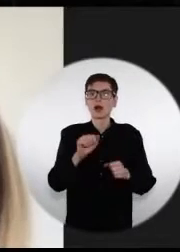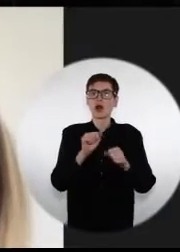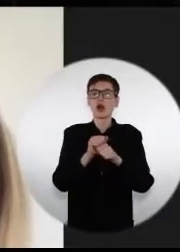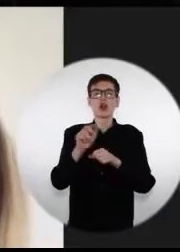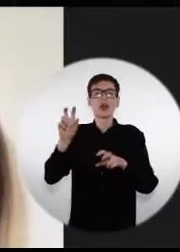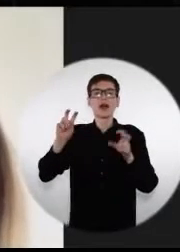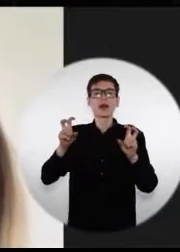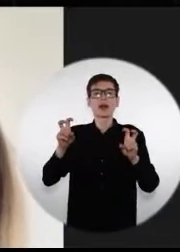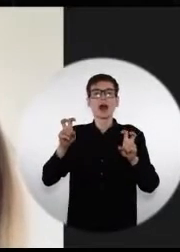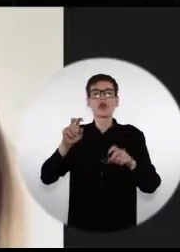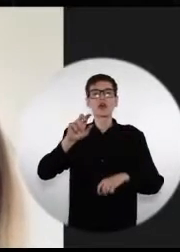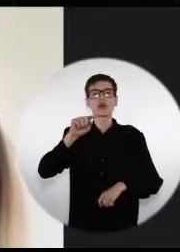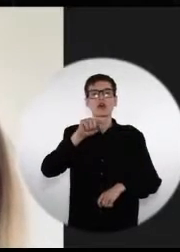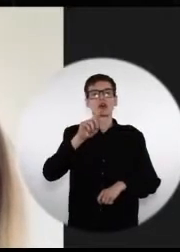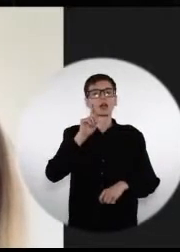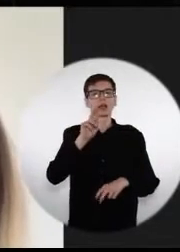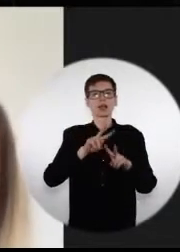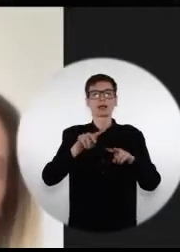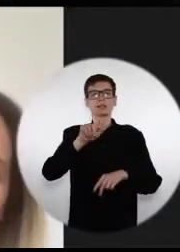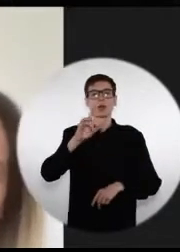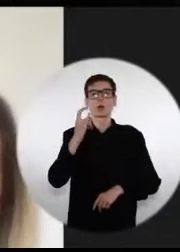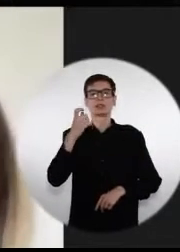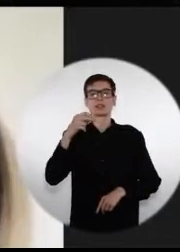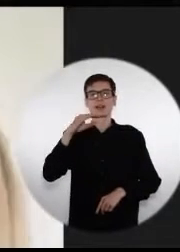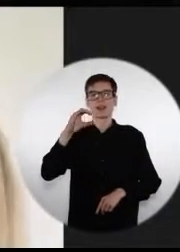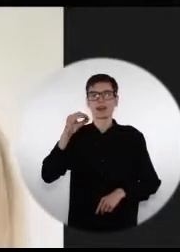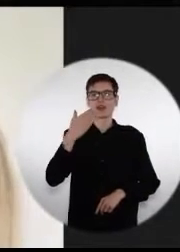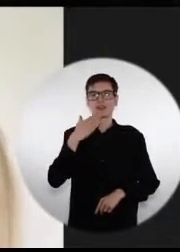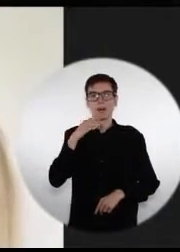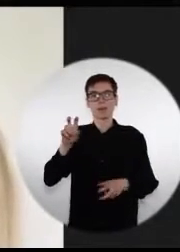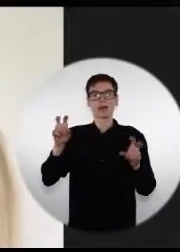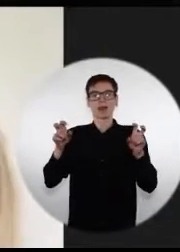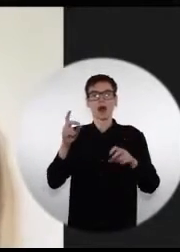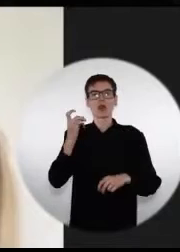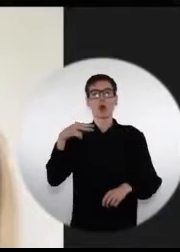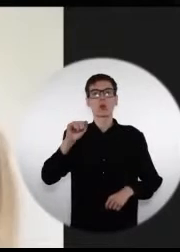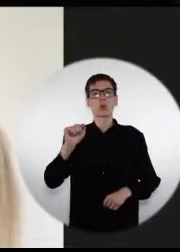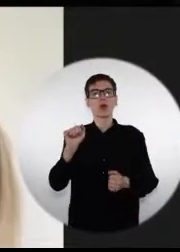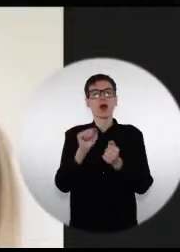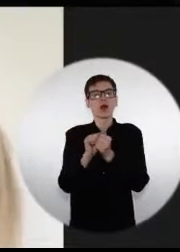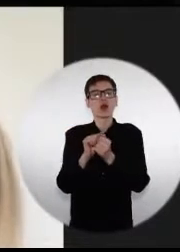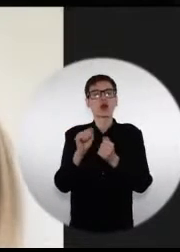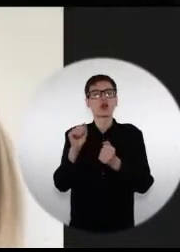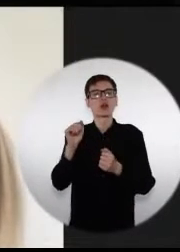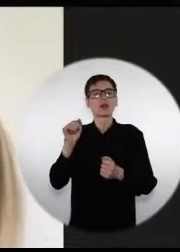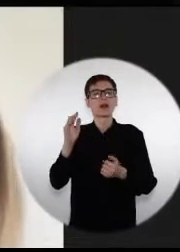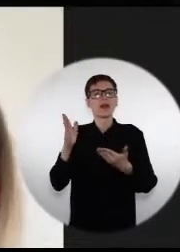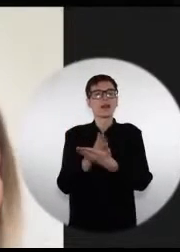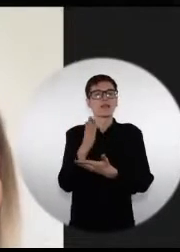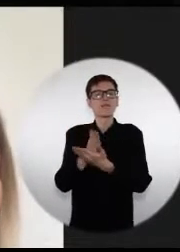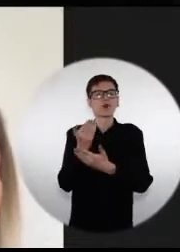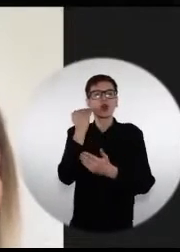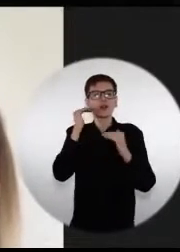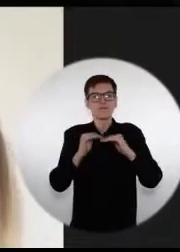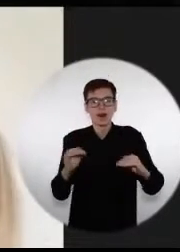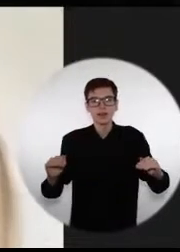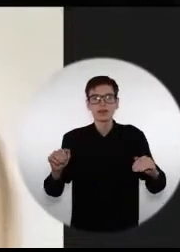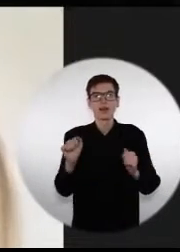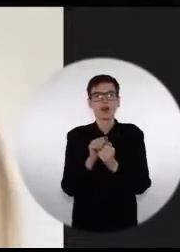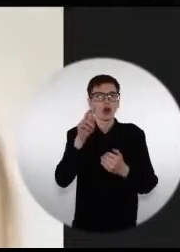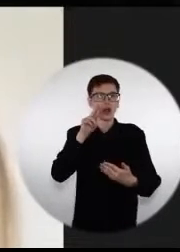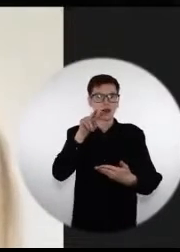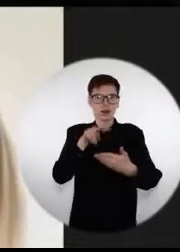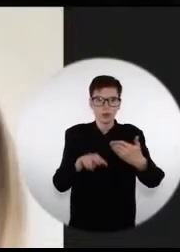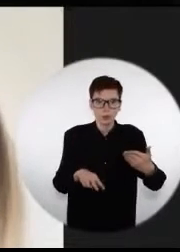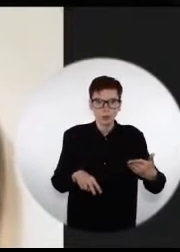latinoamérica las iniciativas también lo que hace el por ejemplo en algunas radios con la radio concierto que hacen lecturas de